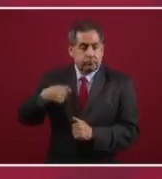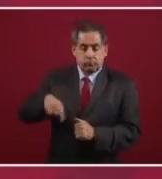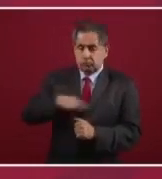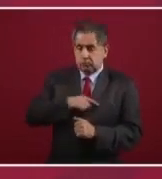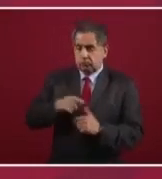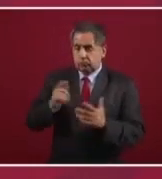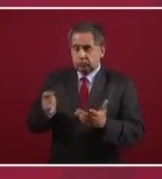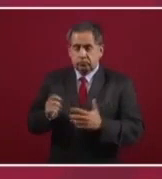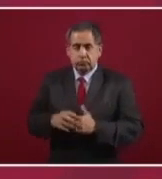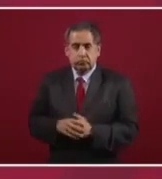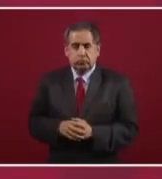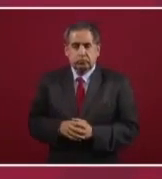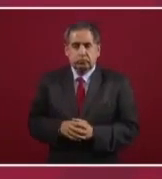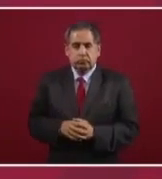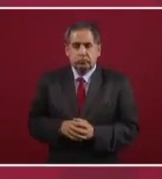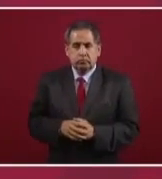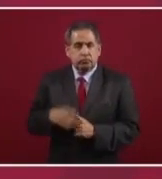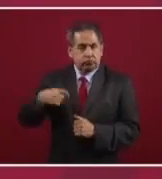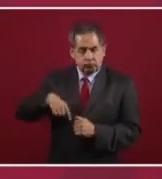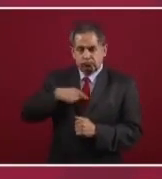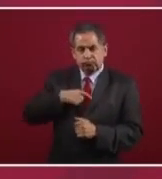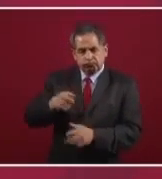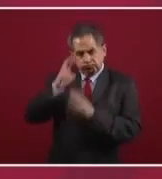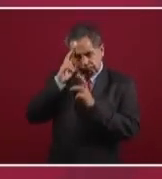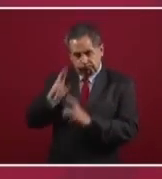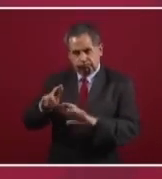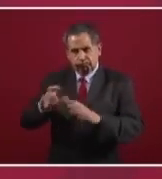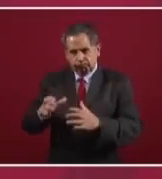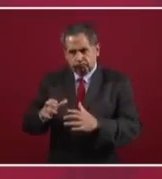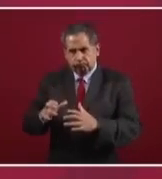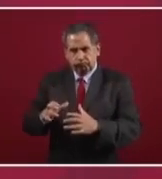nosotros somos respetuosos